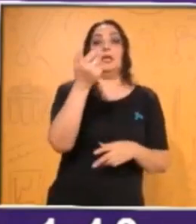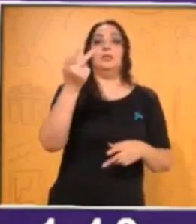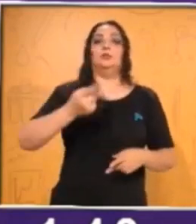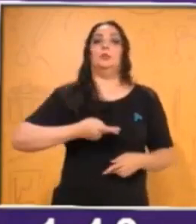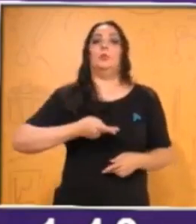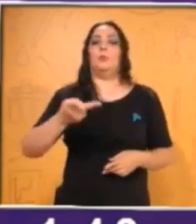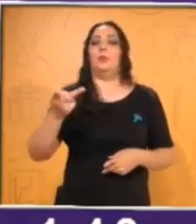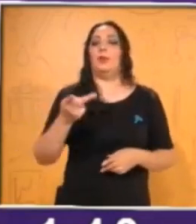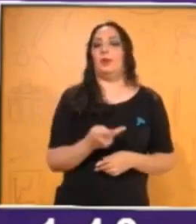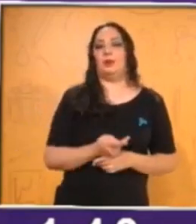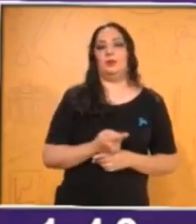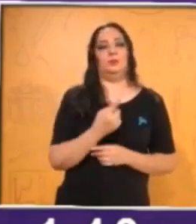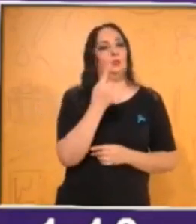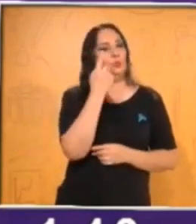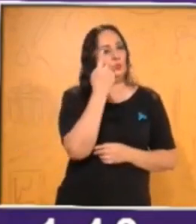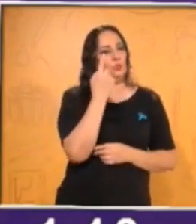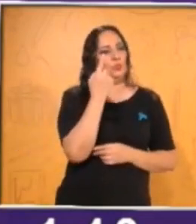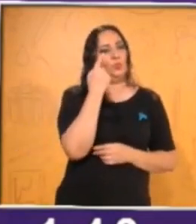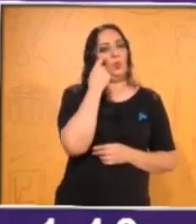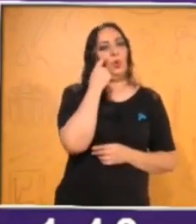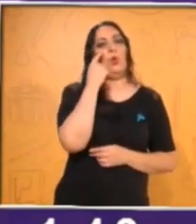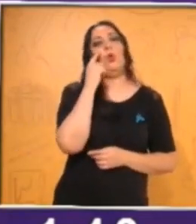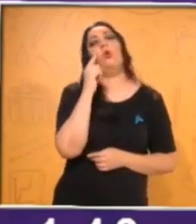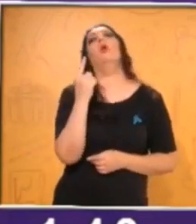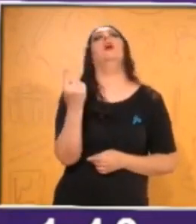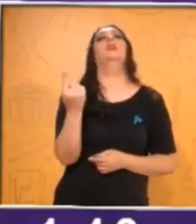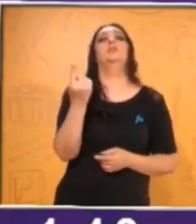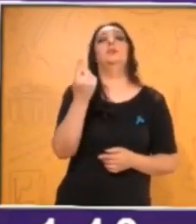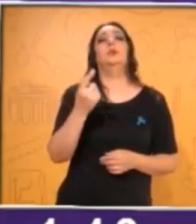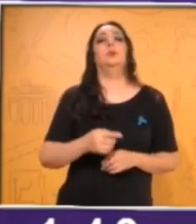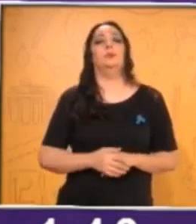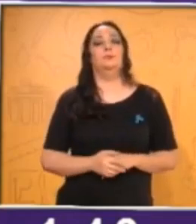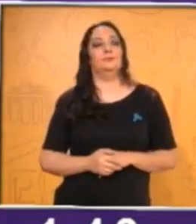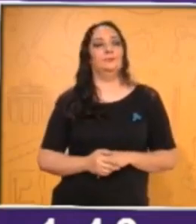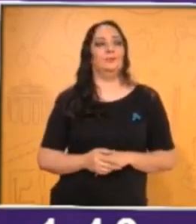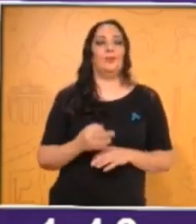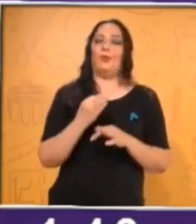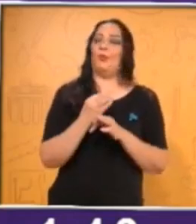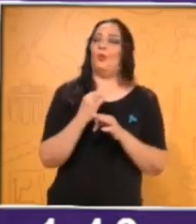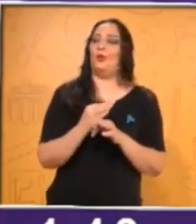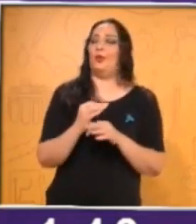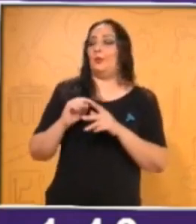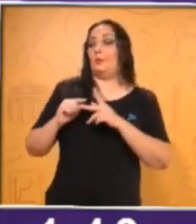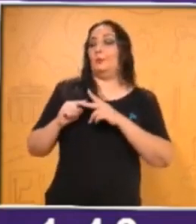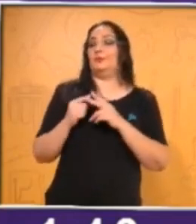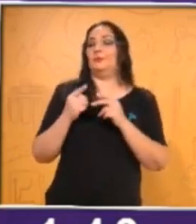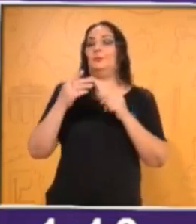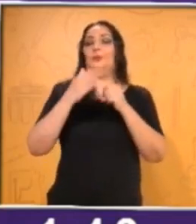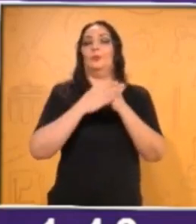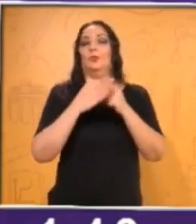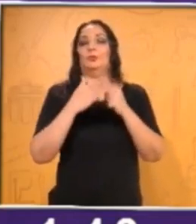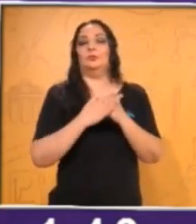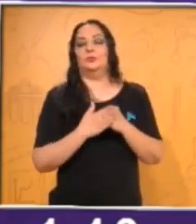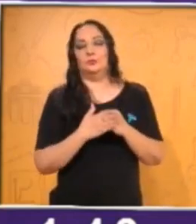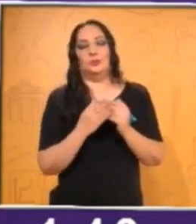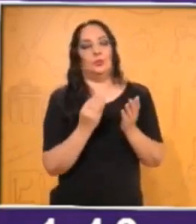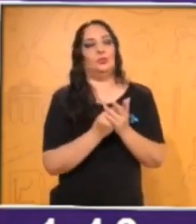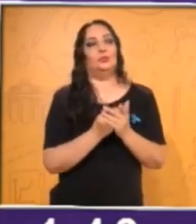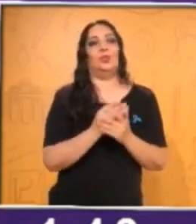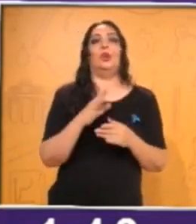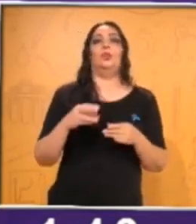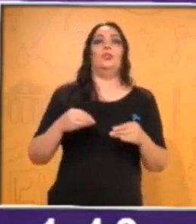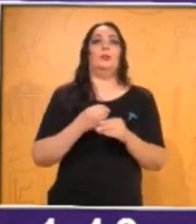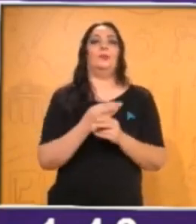piernas y un ojo, ¿qué soy? Ahorita al inicio del siguiente bloque vamos a dar